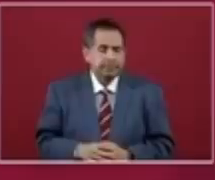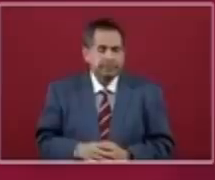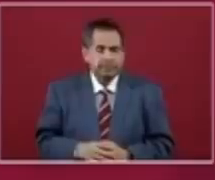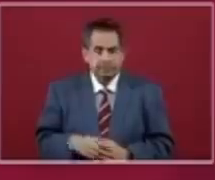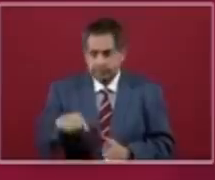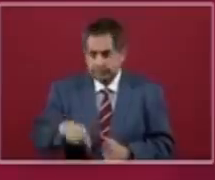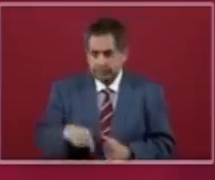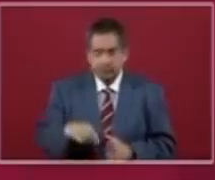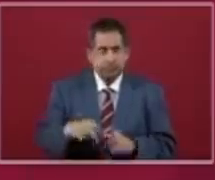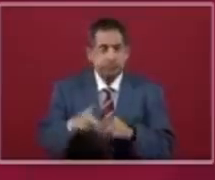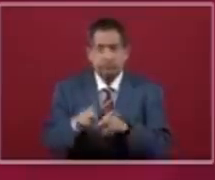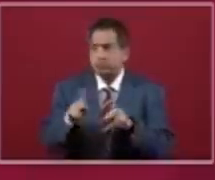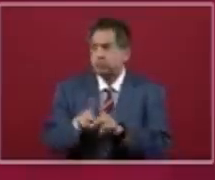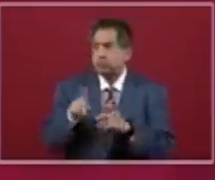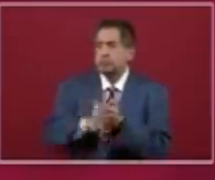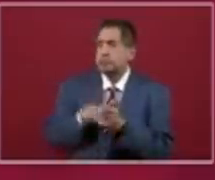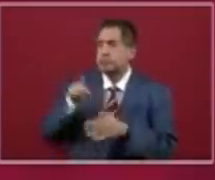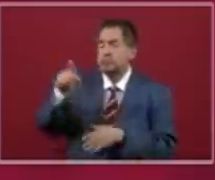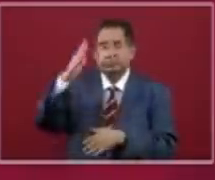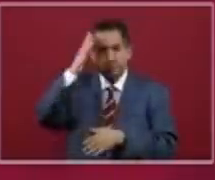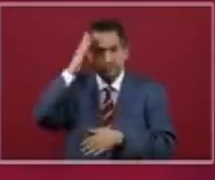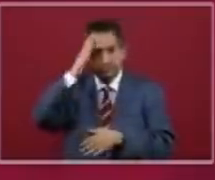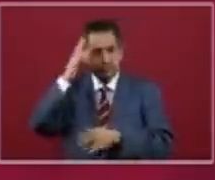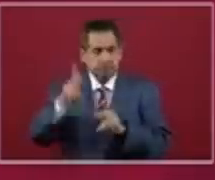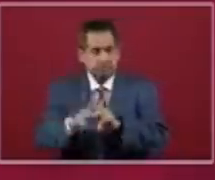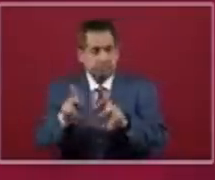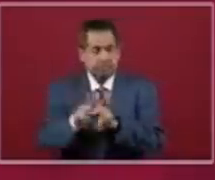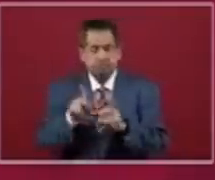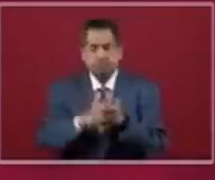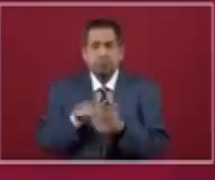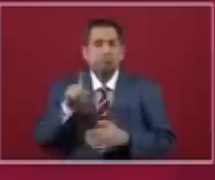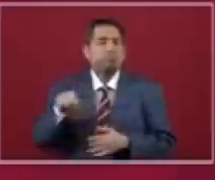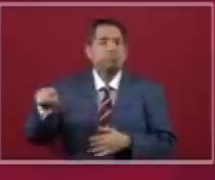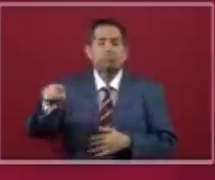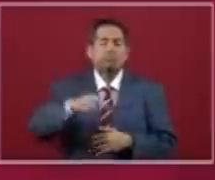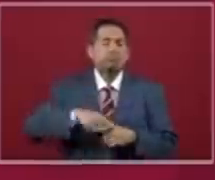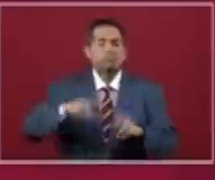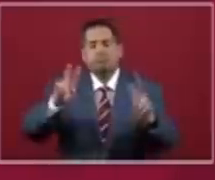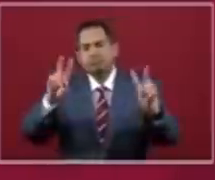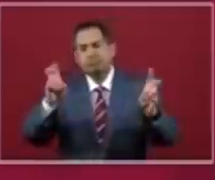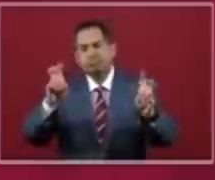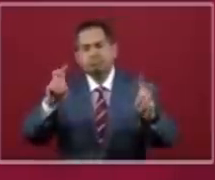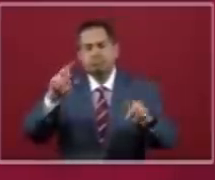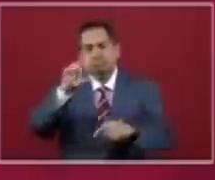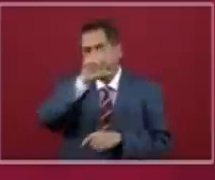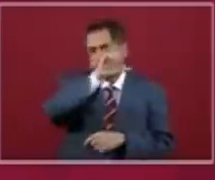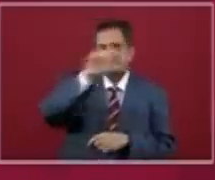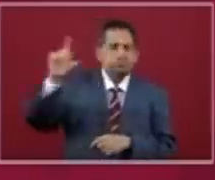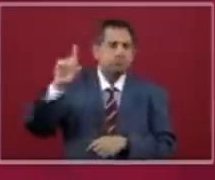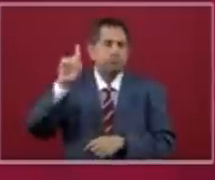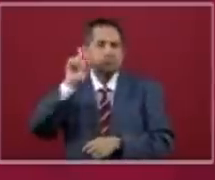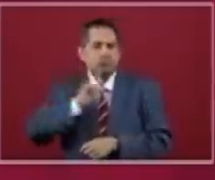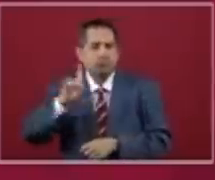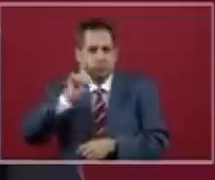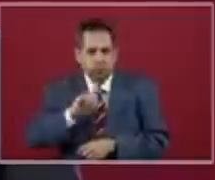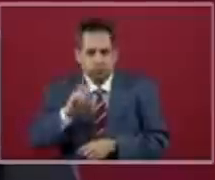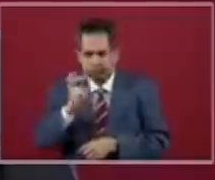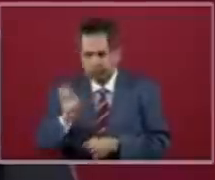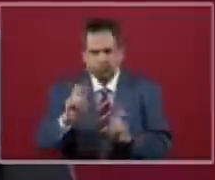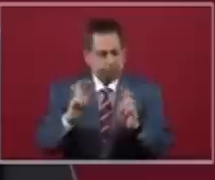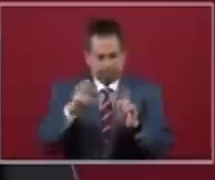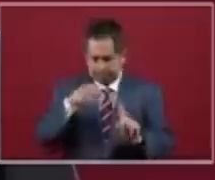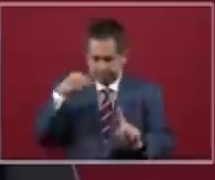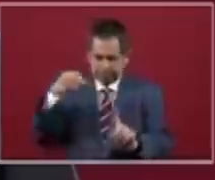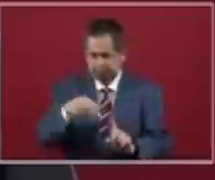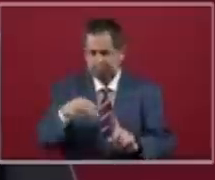aquí en el patio central. El tema va a ser mujeres, es el tema